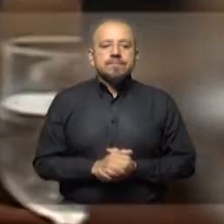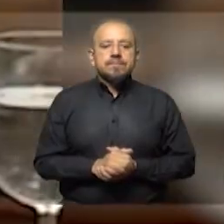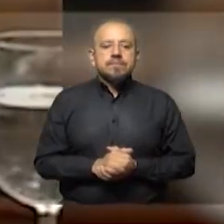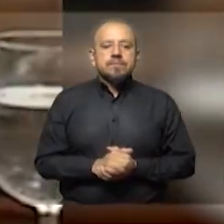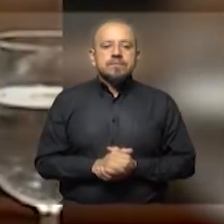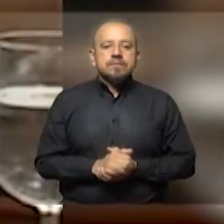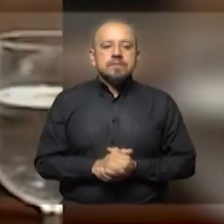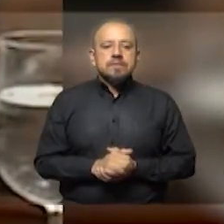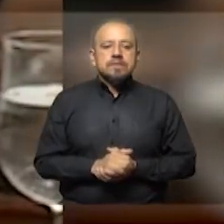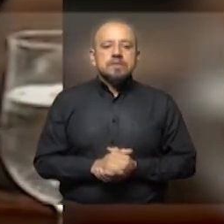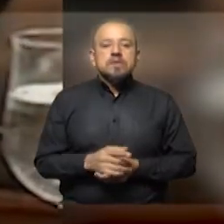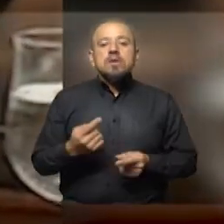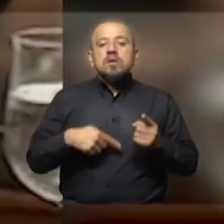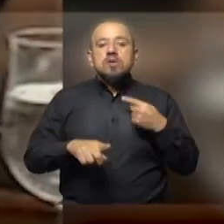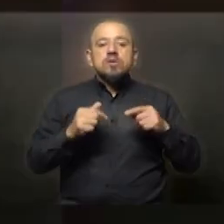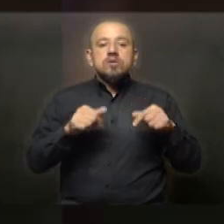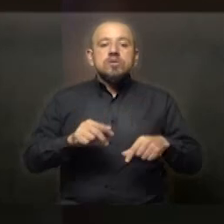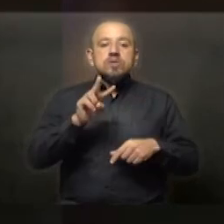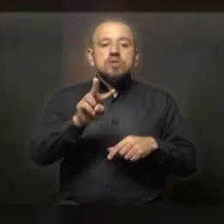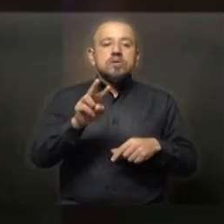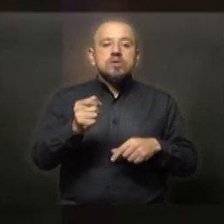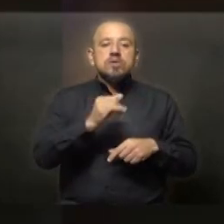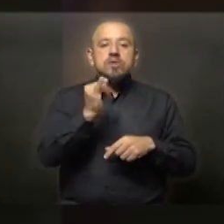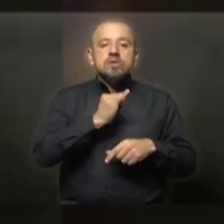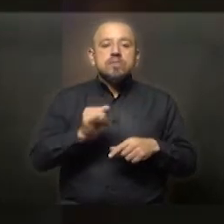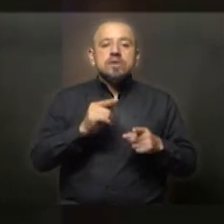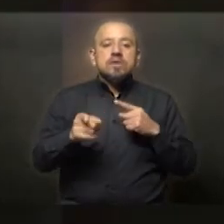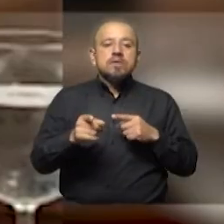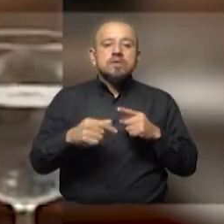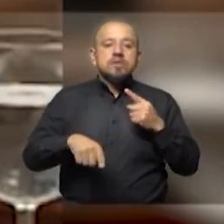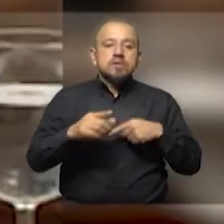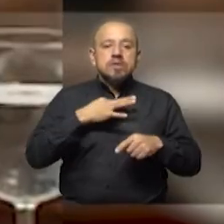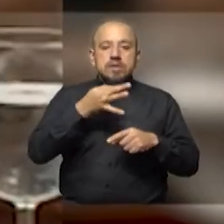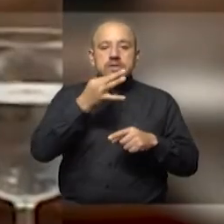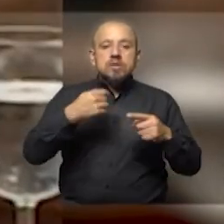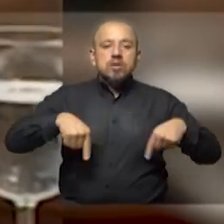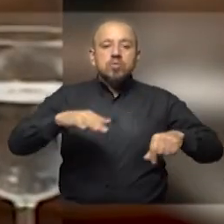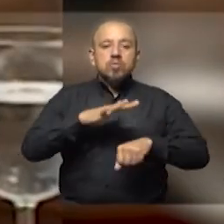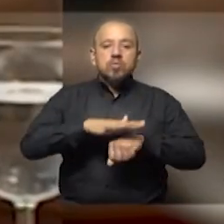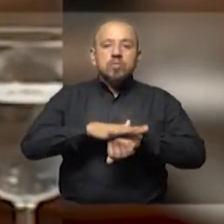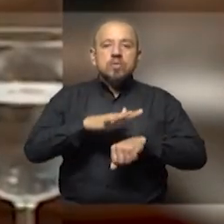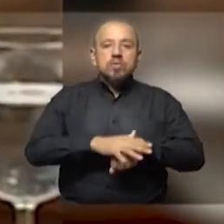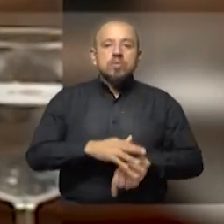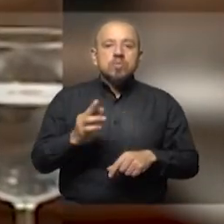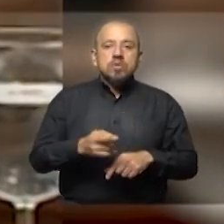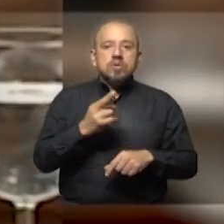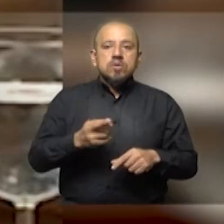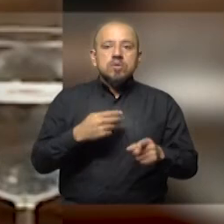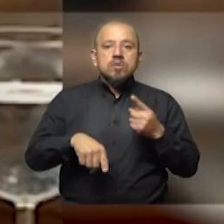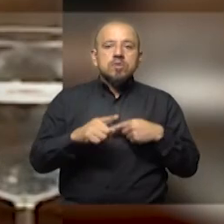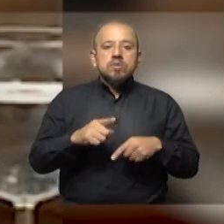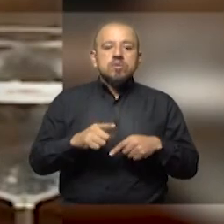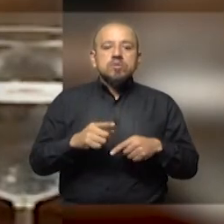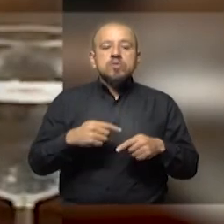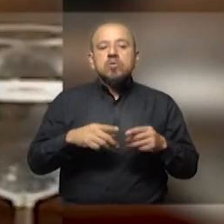y una causa por la cual va a Ferreira se envanderó abiertamente en una época que era muy extraño hoy Parece de